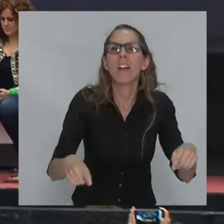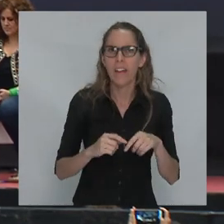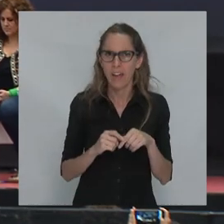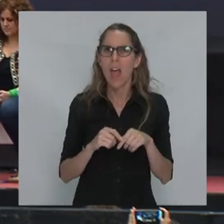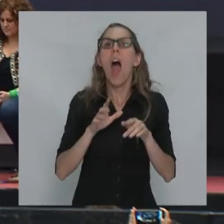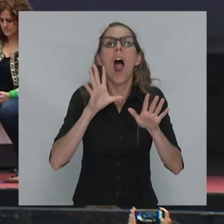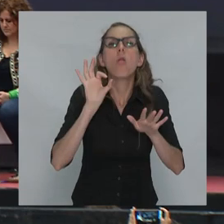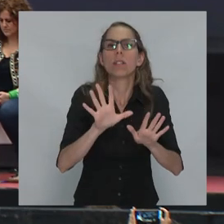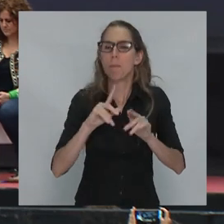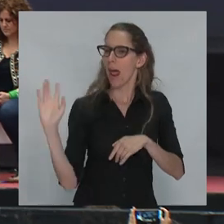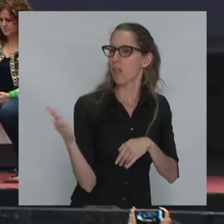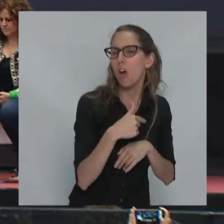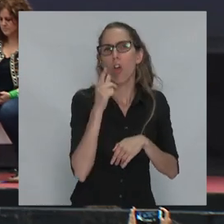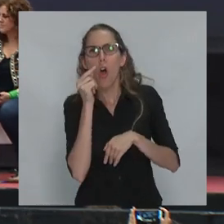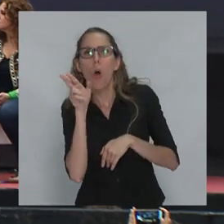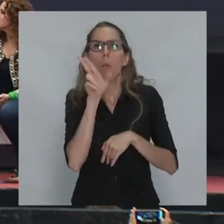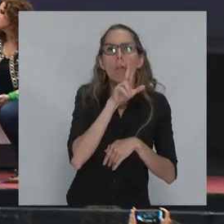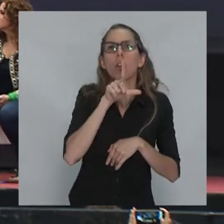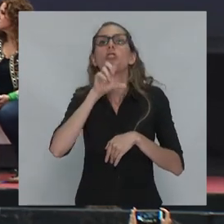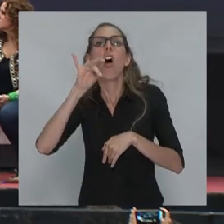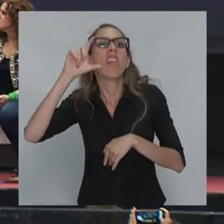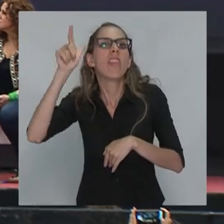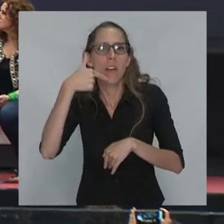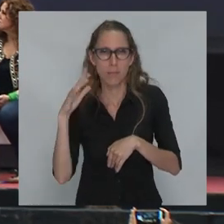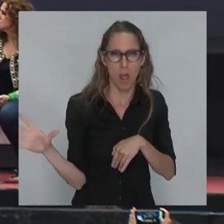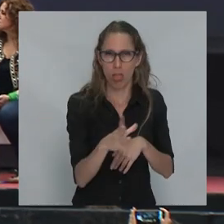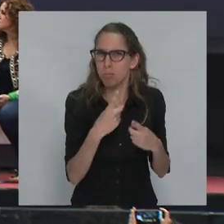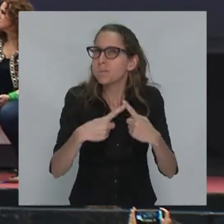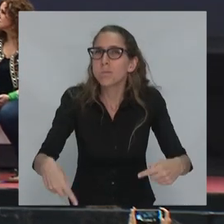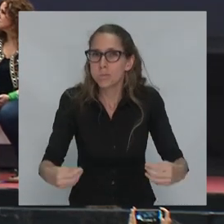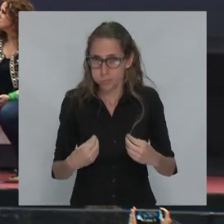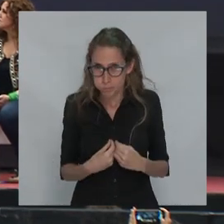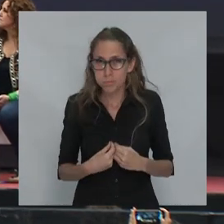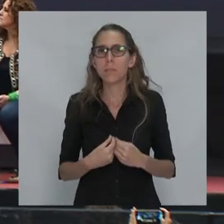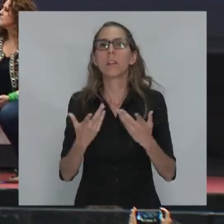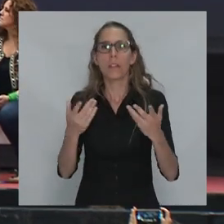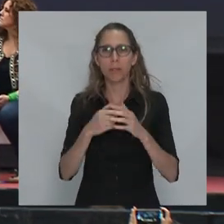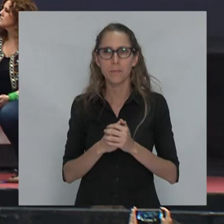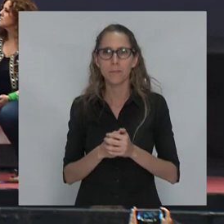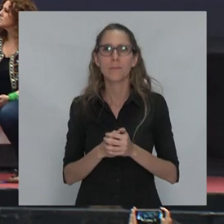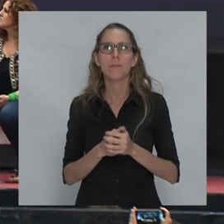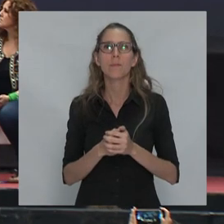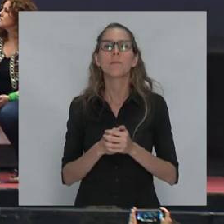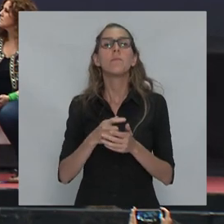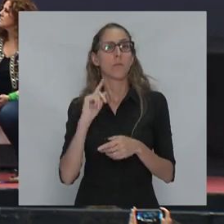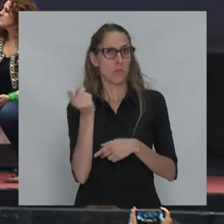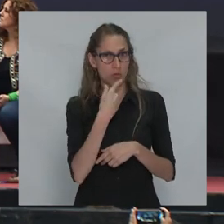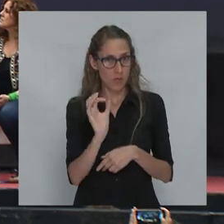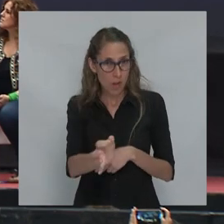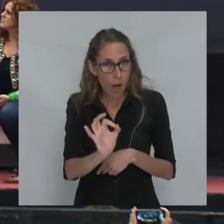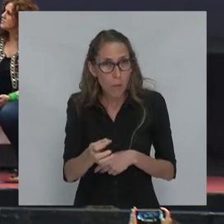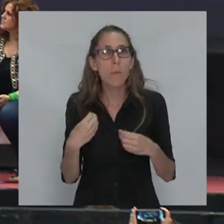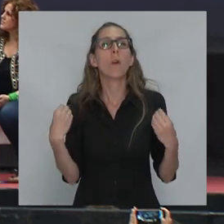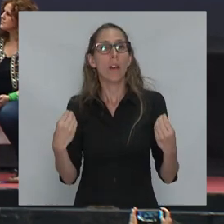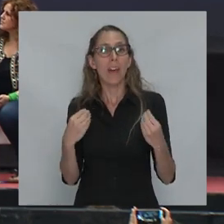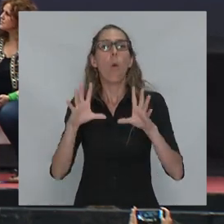para todos, para todas, para todes, que no opere como un universal cerrado, porque sabemos que